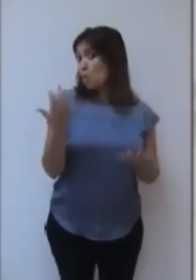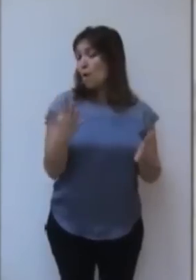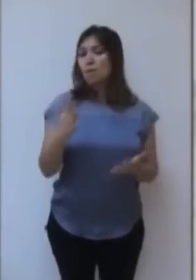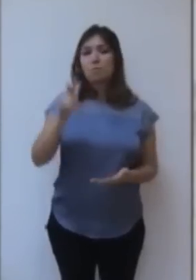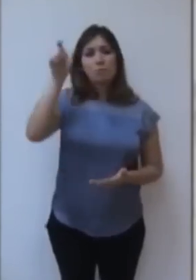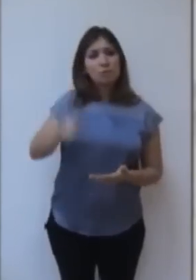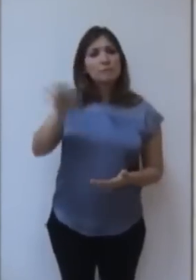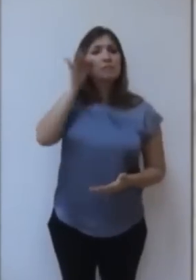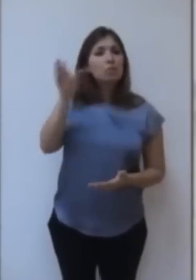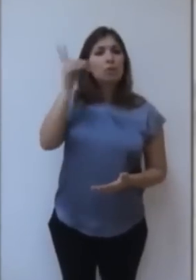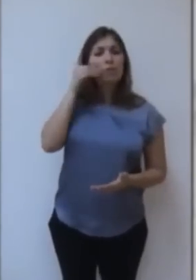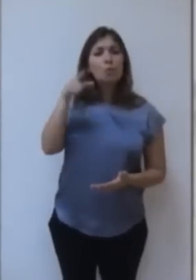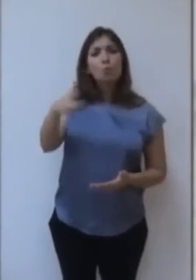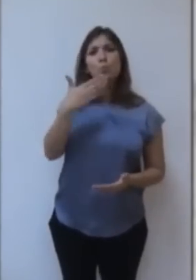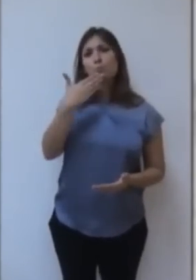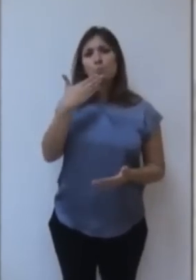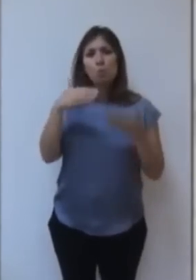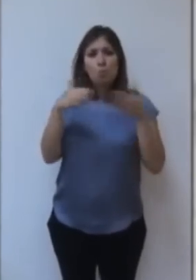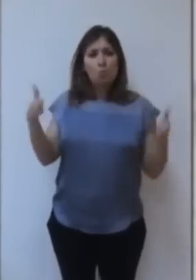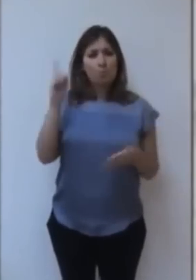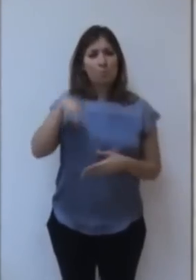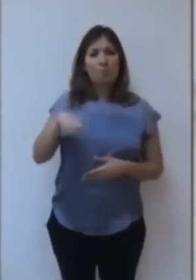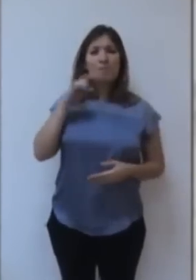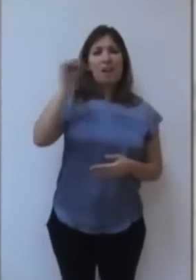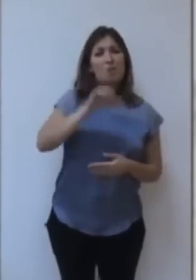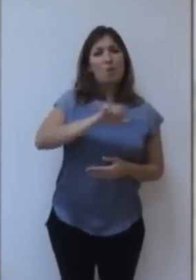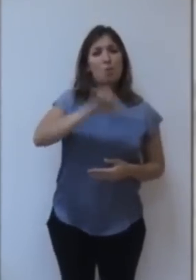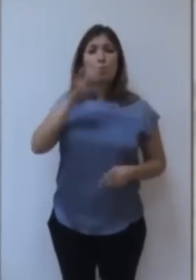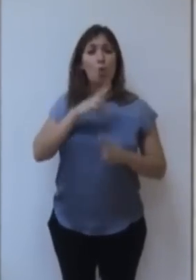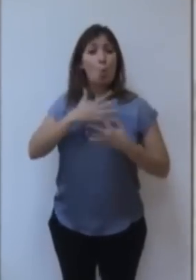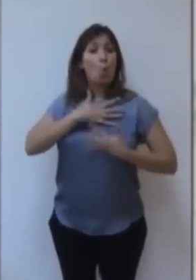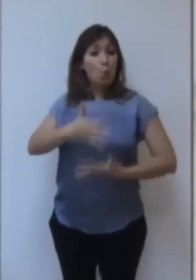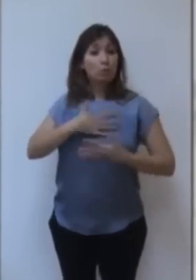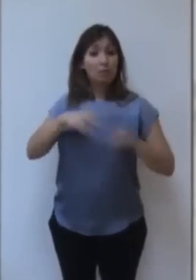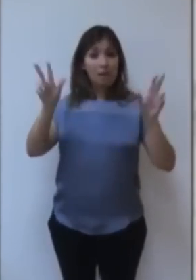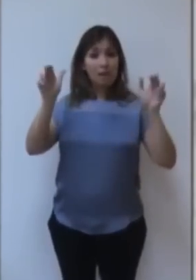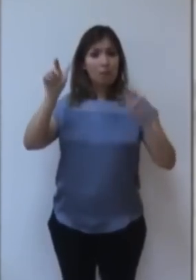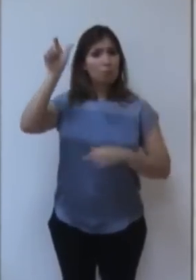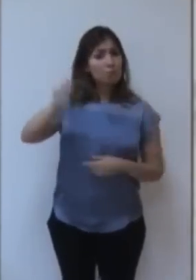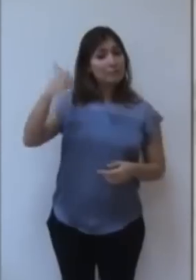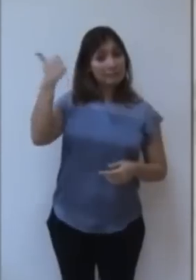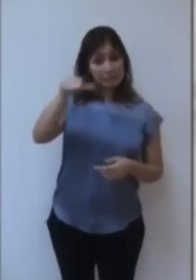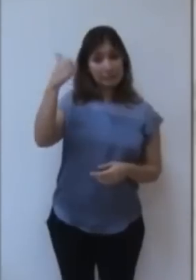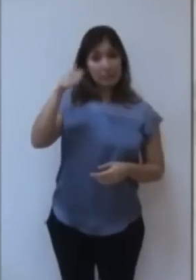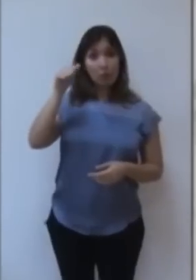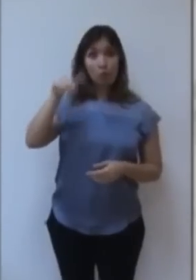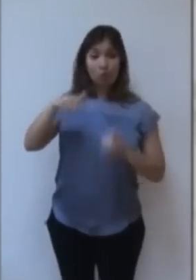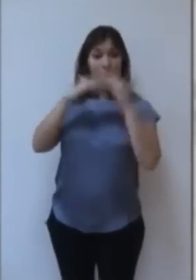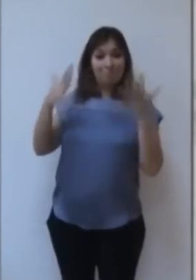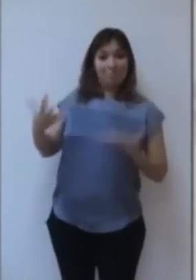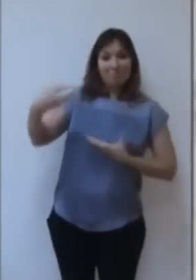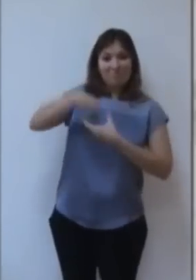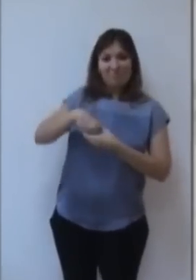con síndrome de Down inauguraba el Año Europeo del Voluntariado, y es un chico además que es de esta casa, si no